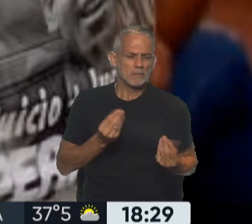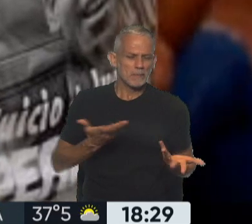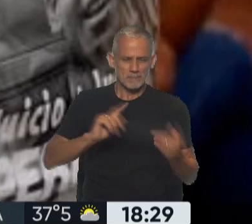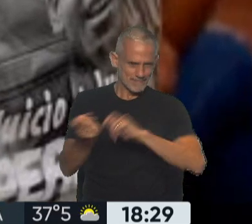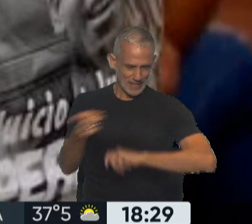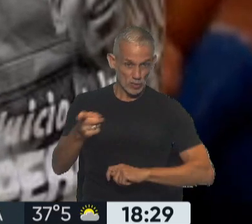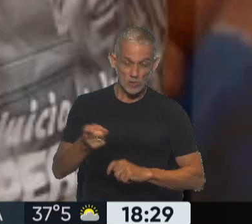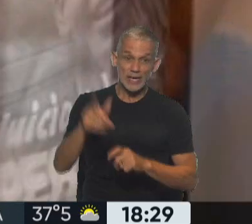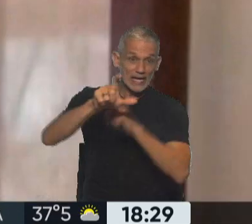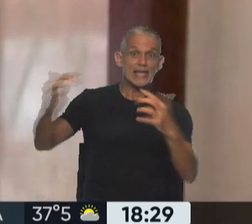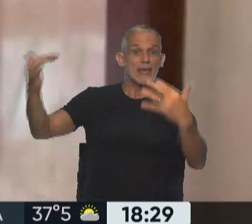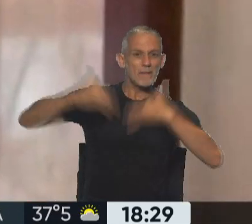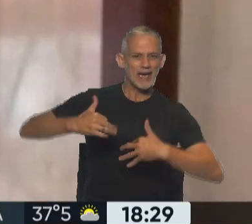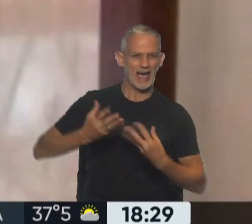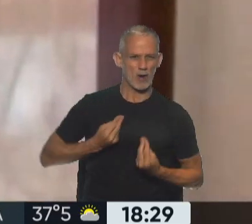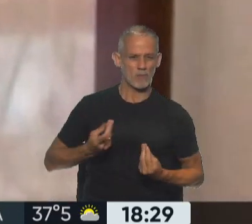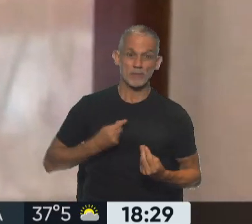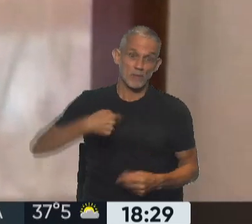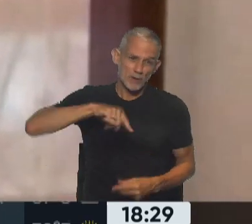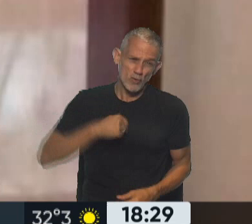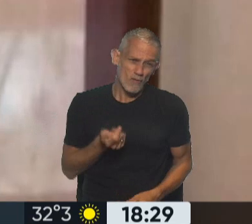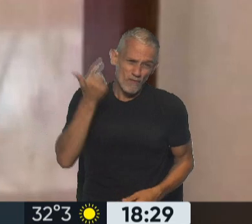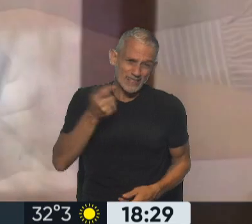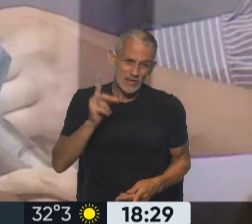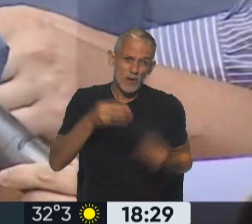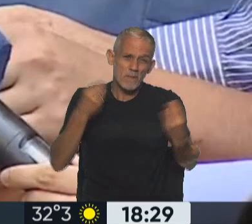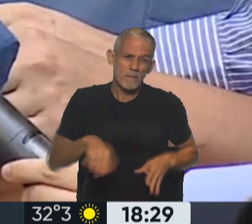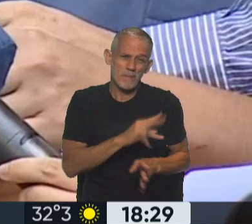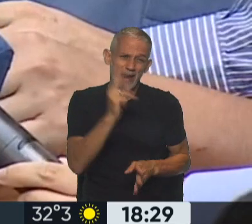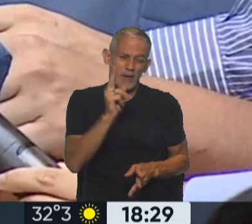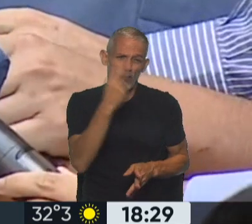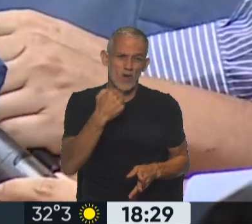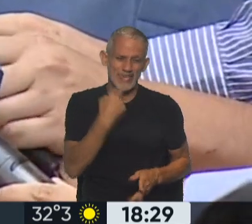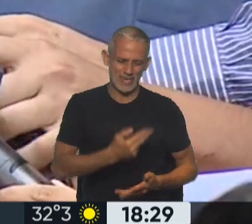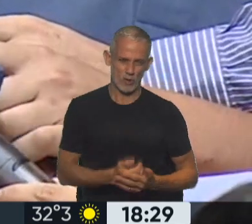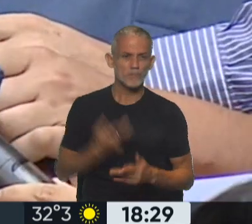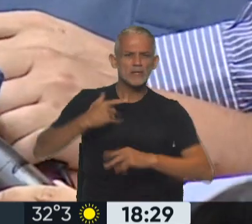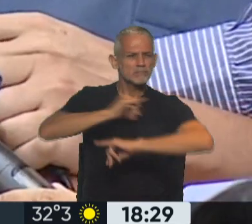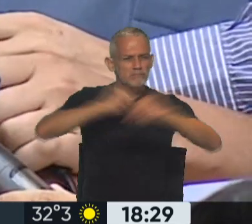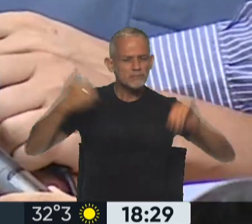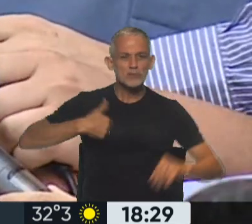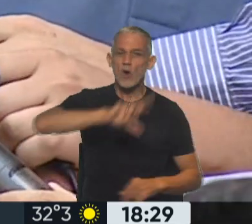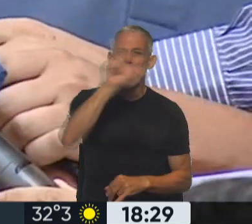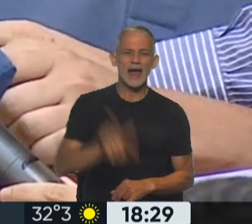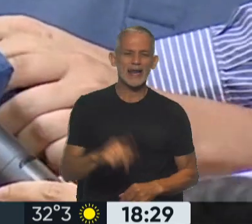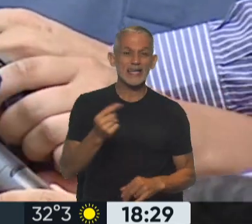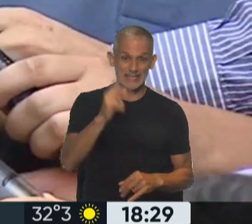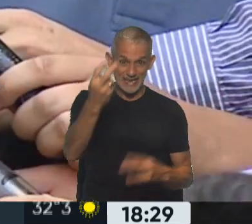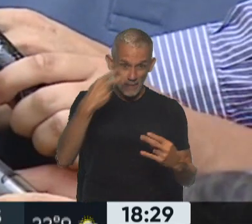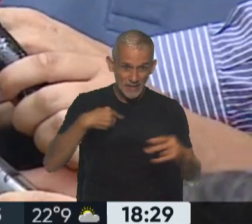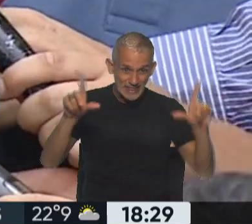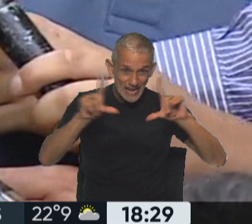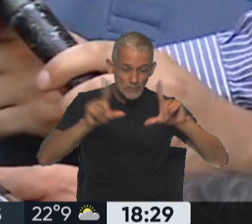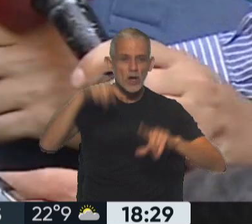a acompañarnos porque no es fácil para nosotros la pérdida de nuestro hijo. Quiero decirle a todo el país que están viendo que